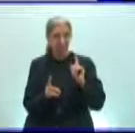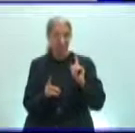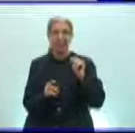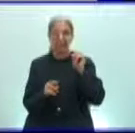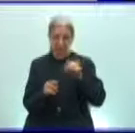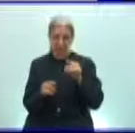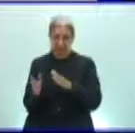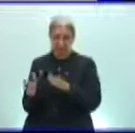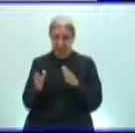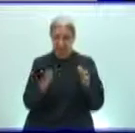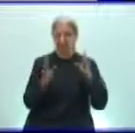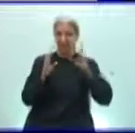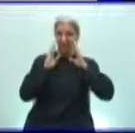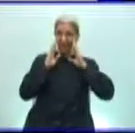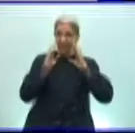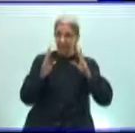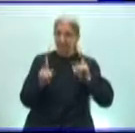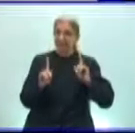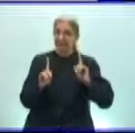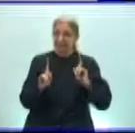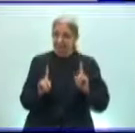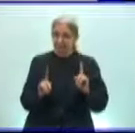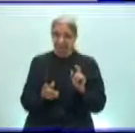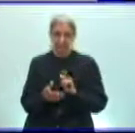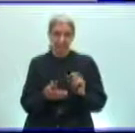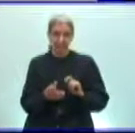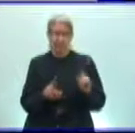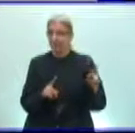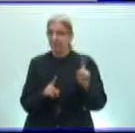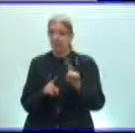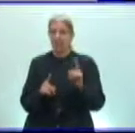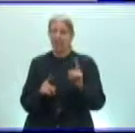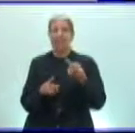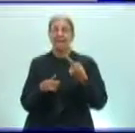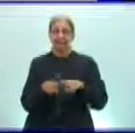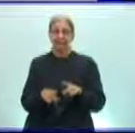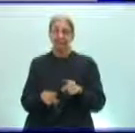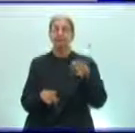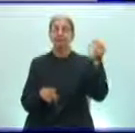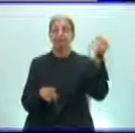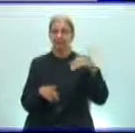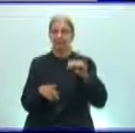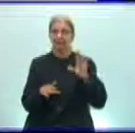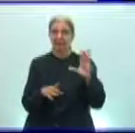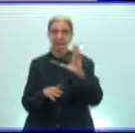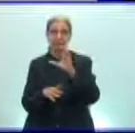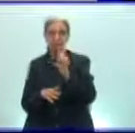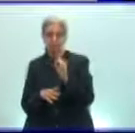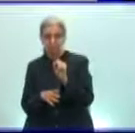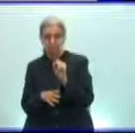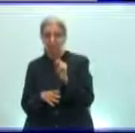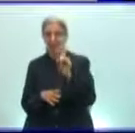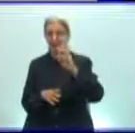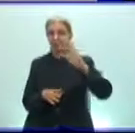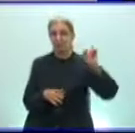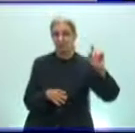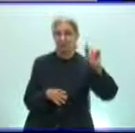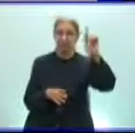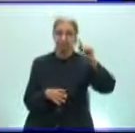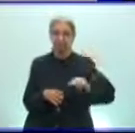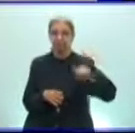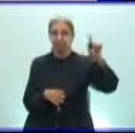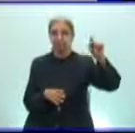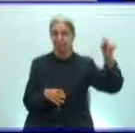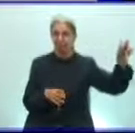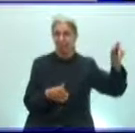esta llamada de atención que no tienen que copiar, pero sí saber que en toda ecuación con radical es obligatoria